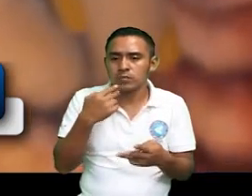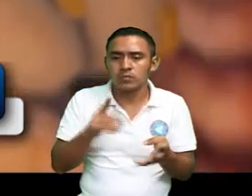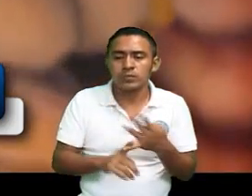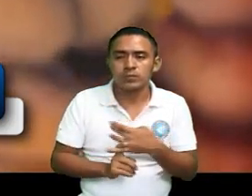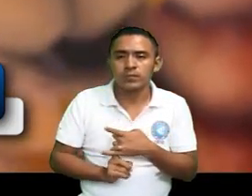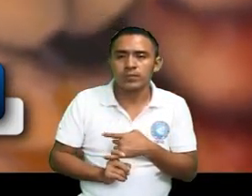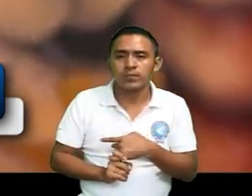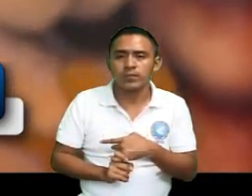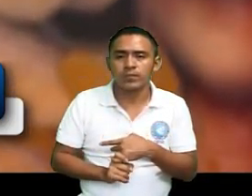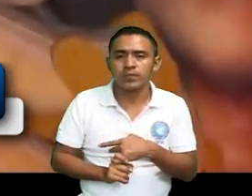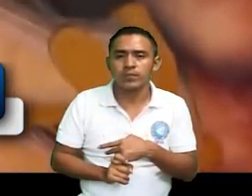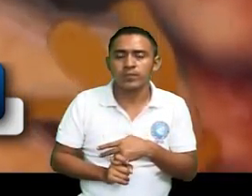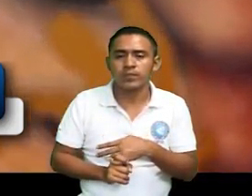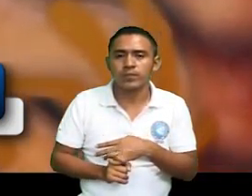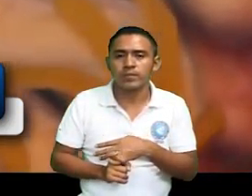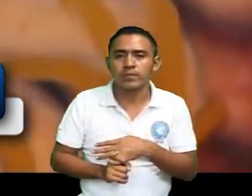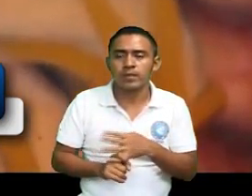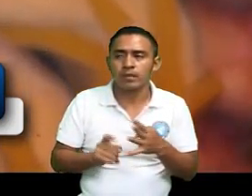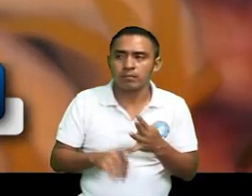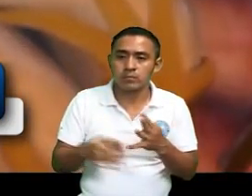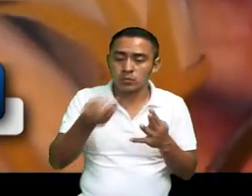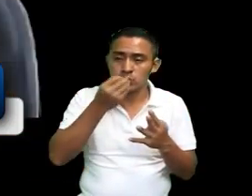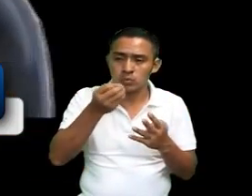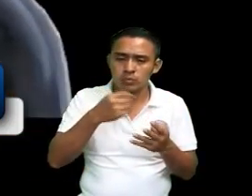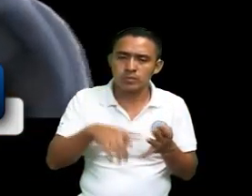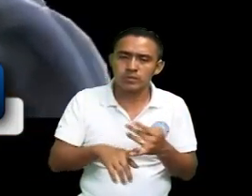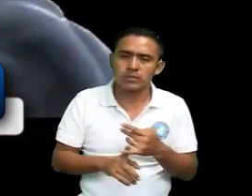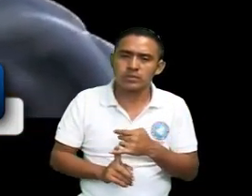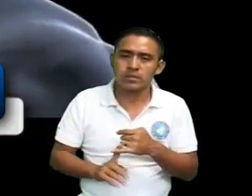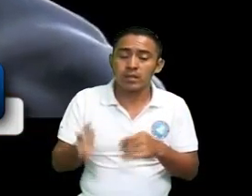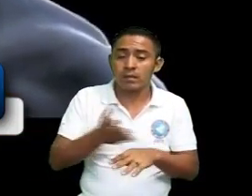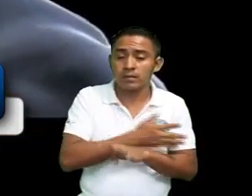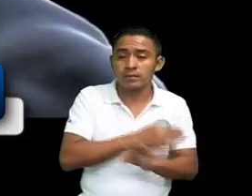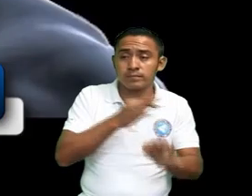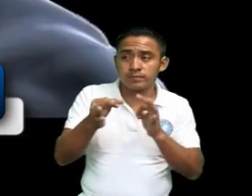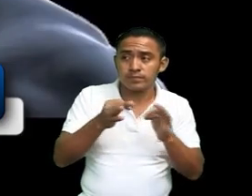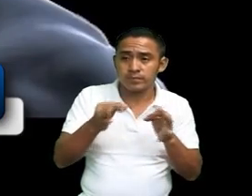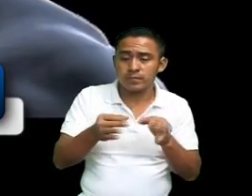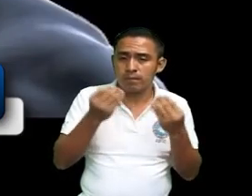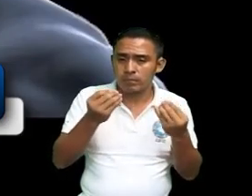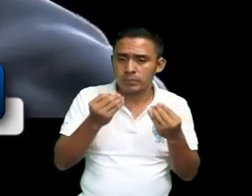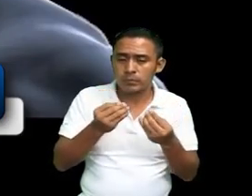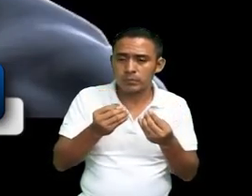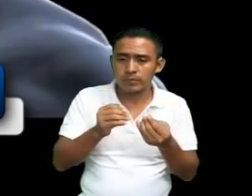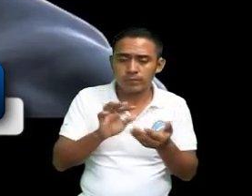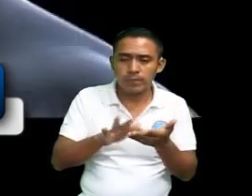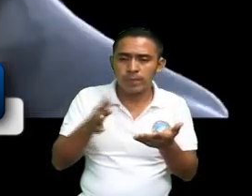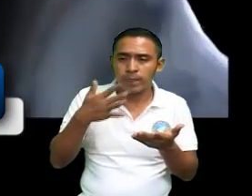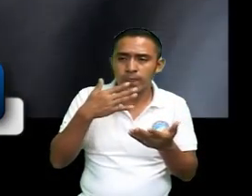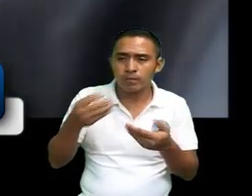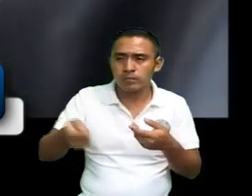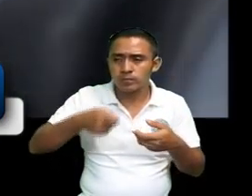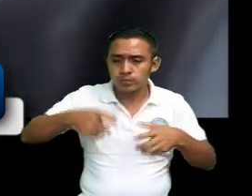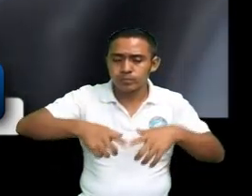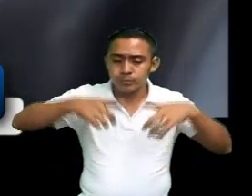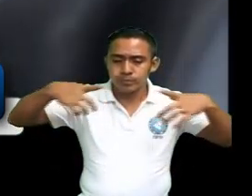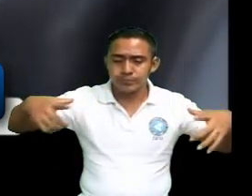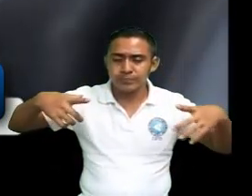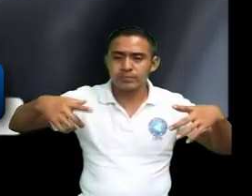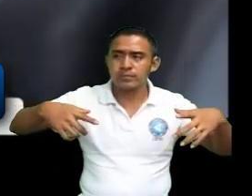el fumado, ¿no? Las comidas, como le explicaba anteriormente, muy copiosas y de una sola vez, ¿ya?